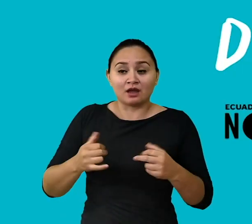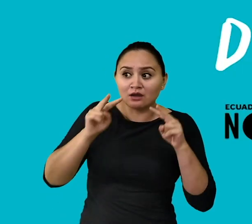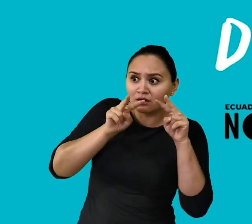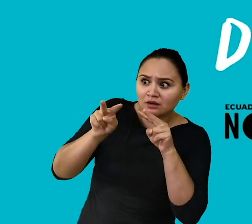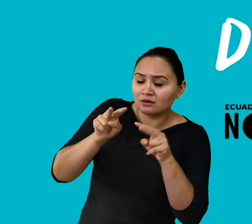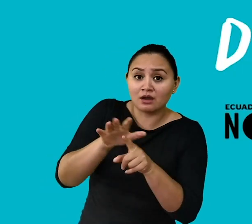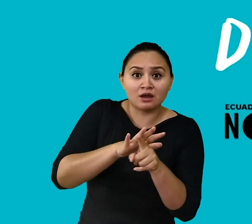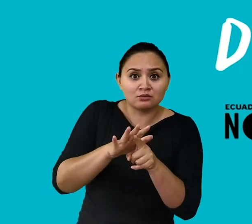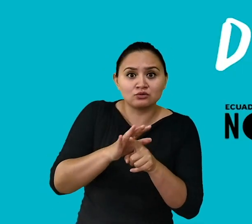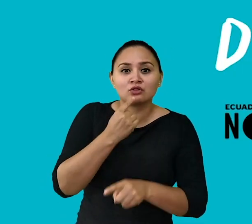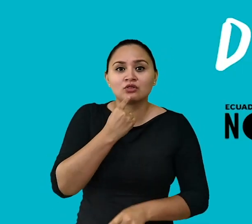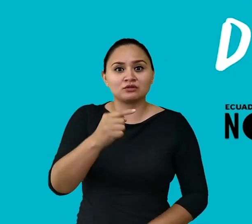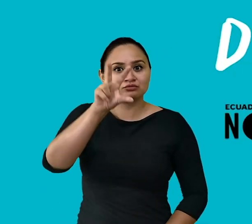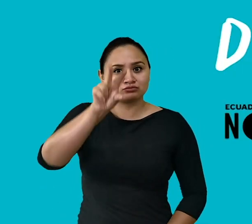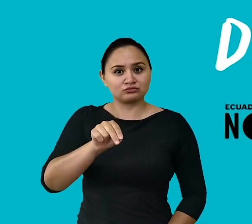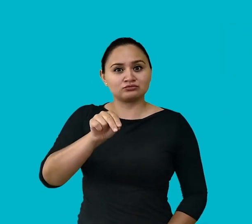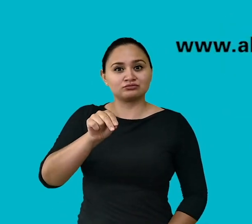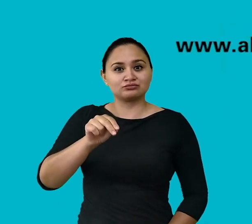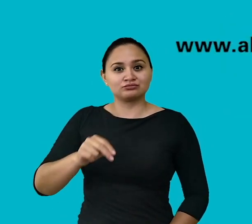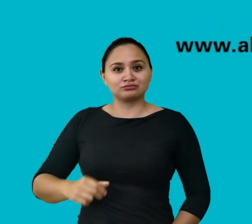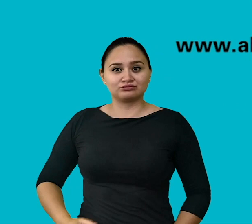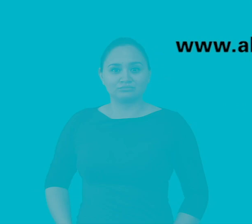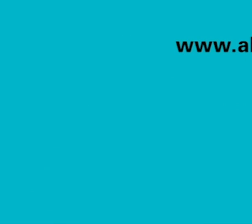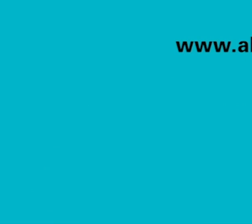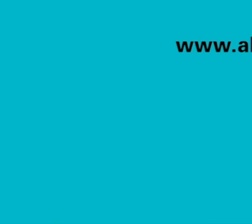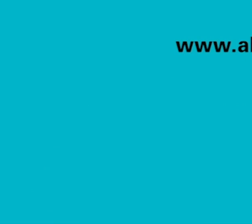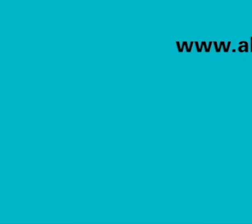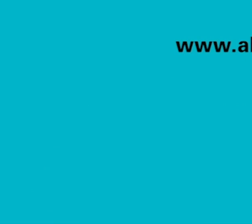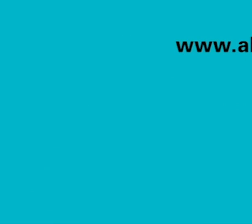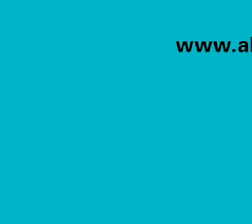ahora que lo ves y no más